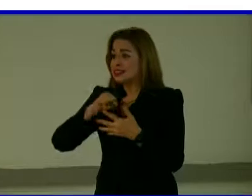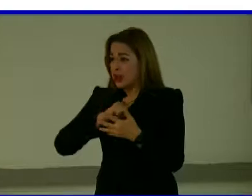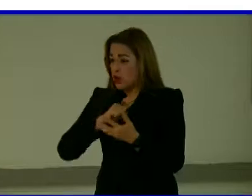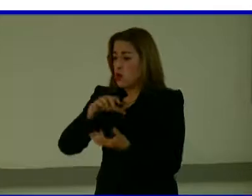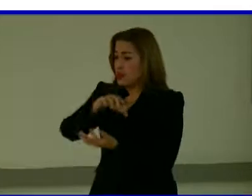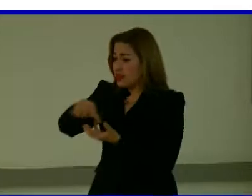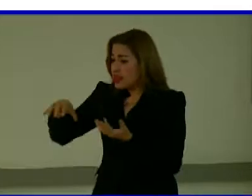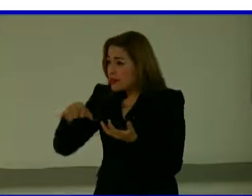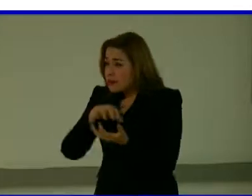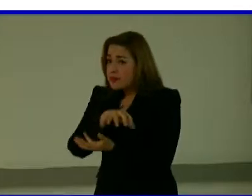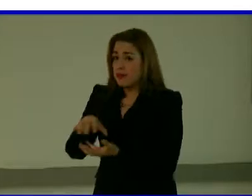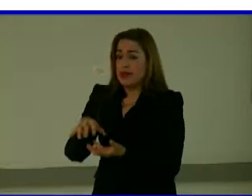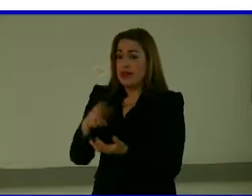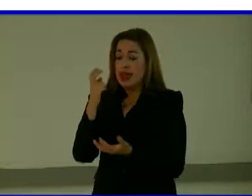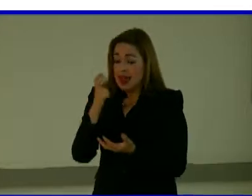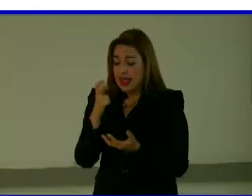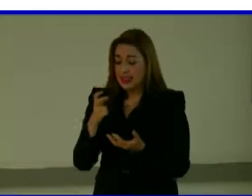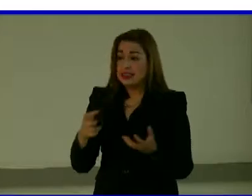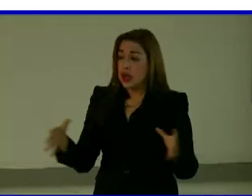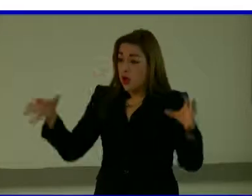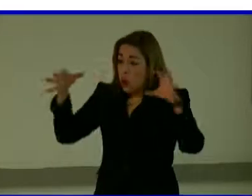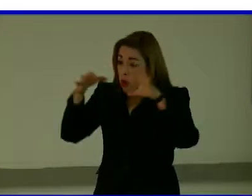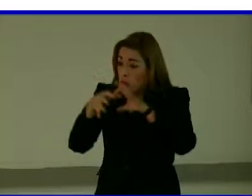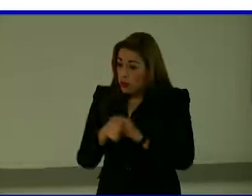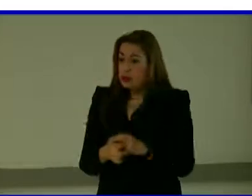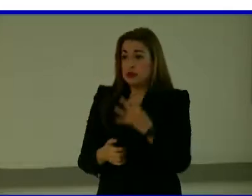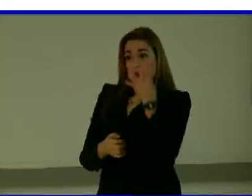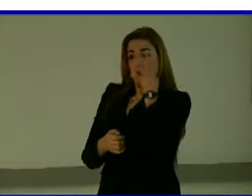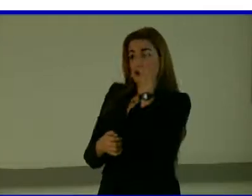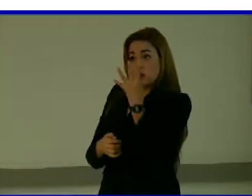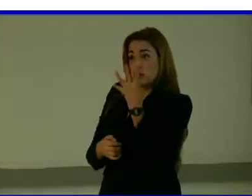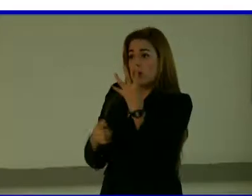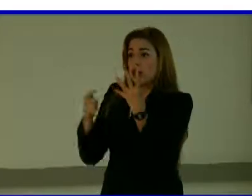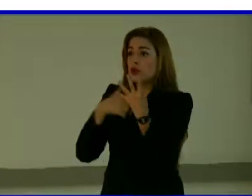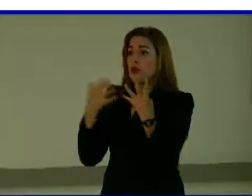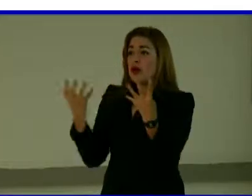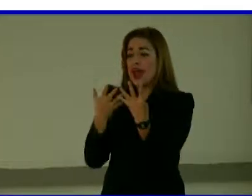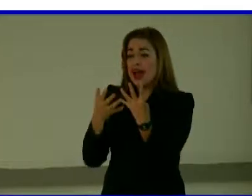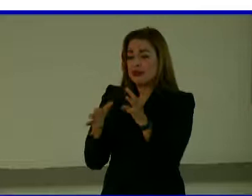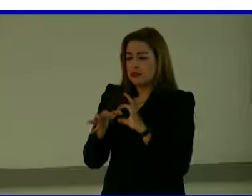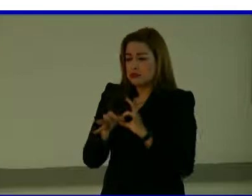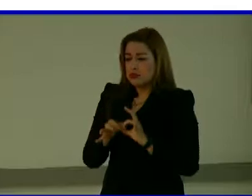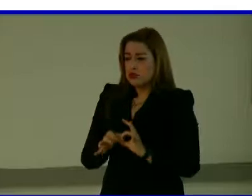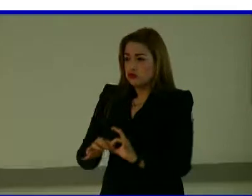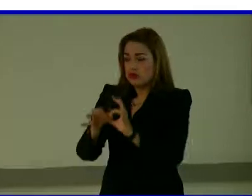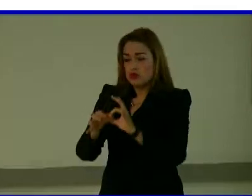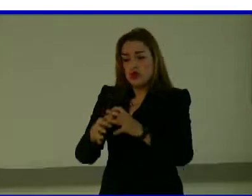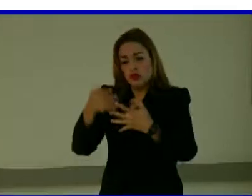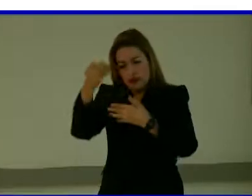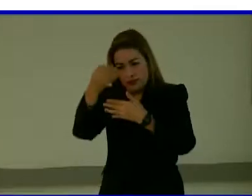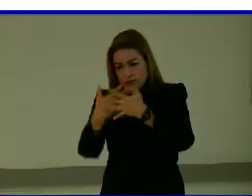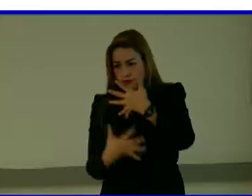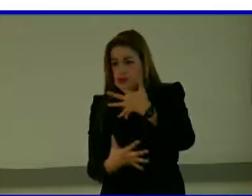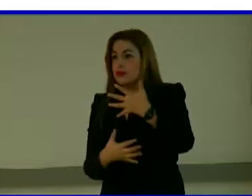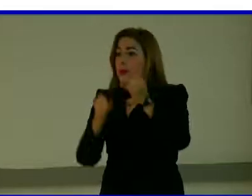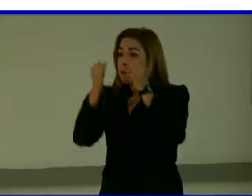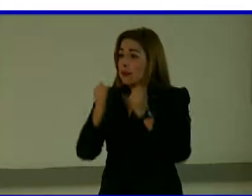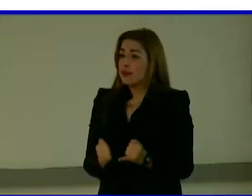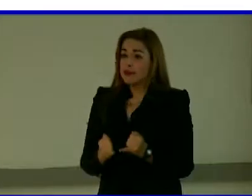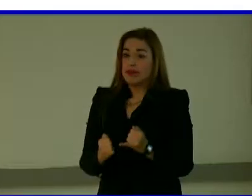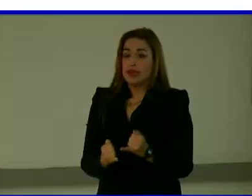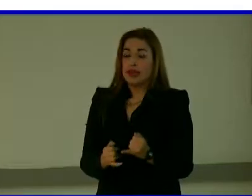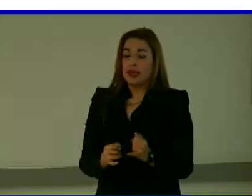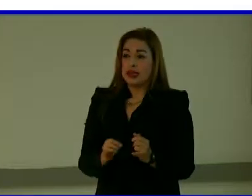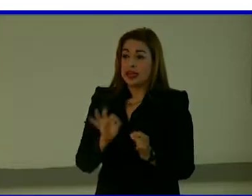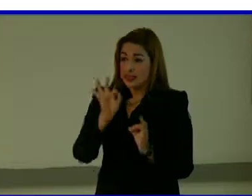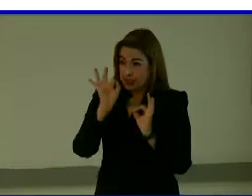medio ambiente. Es la combinación de esos 4 factores que en conjunto nos dan el cuadro clínico, por lo cual, si yo me enfoco